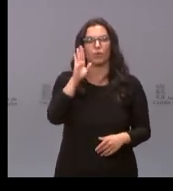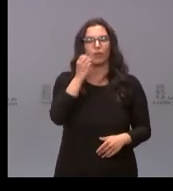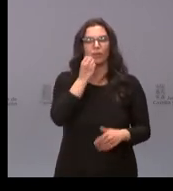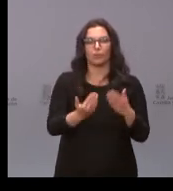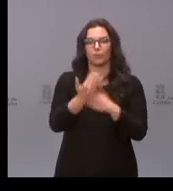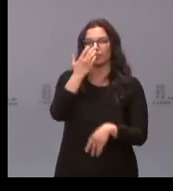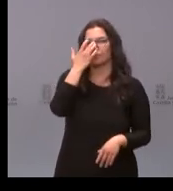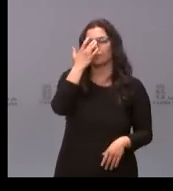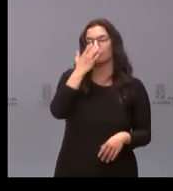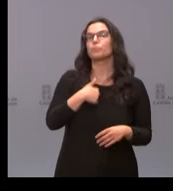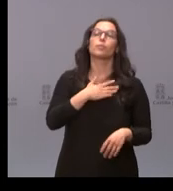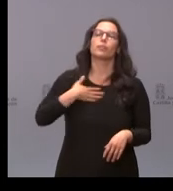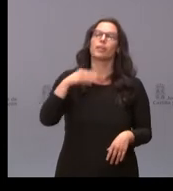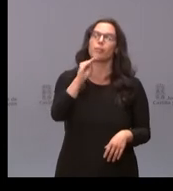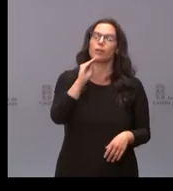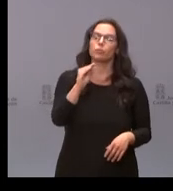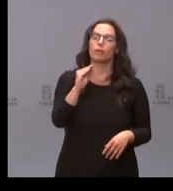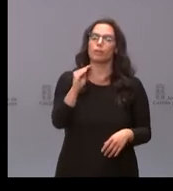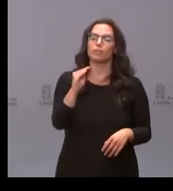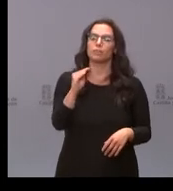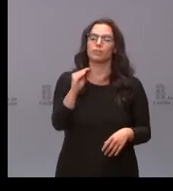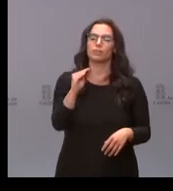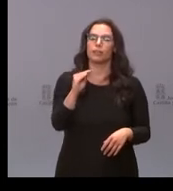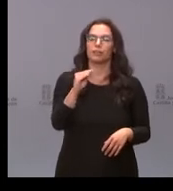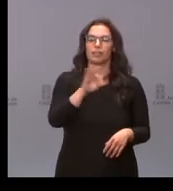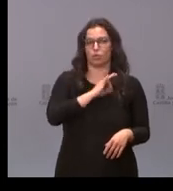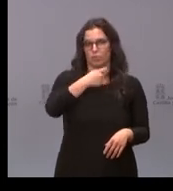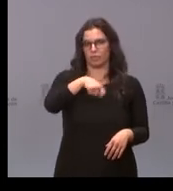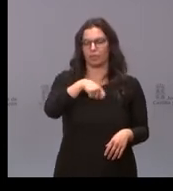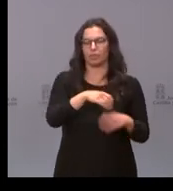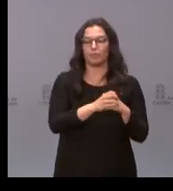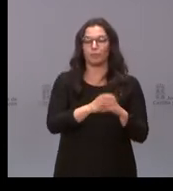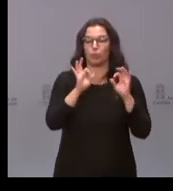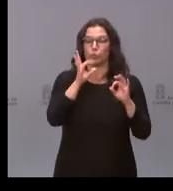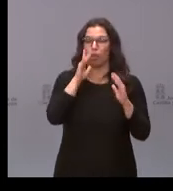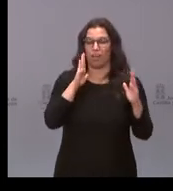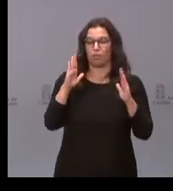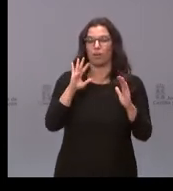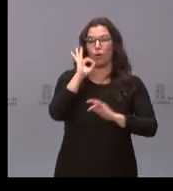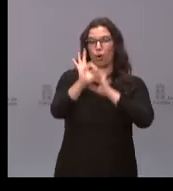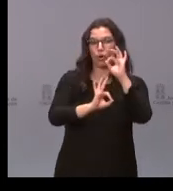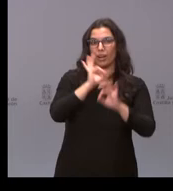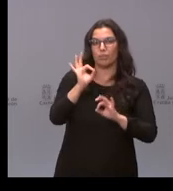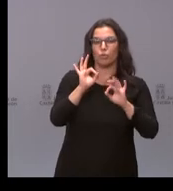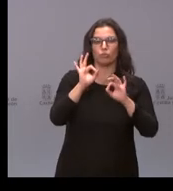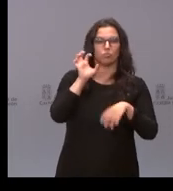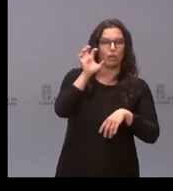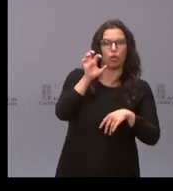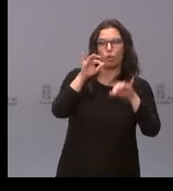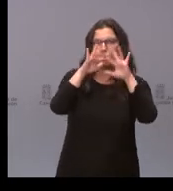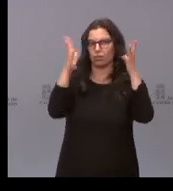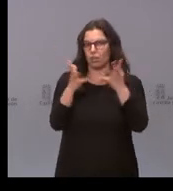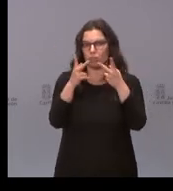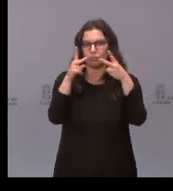tal y yo le quería preguntar en un momento al señor presidente en un momento en el que los organismos financieros internacionales alertan de que